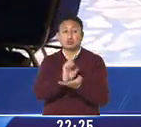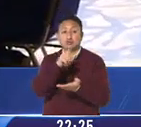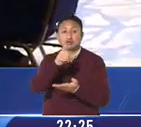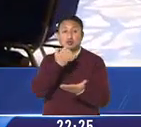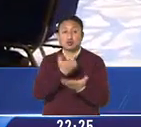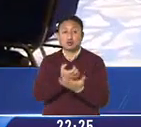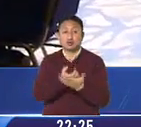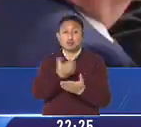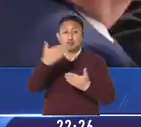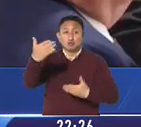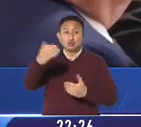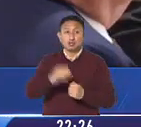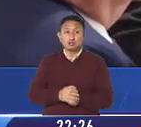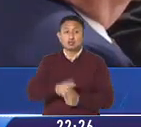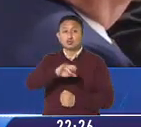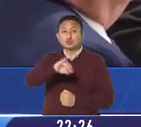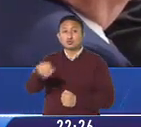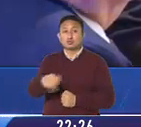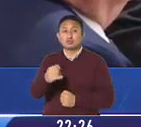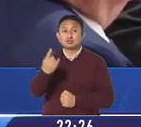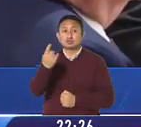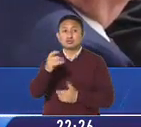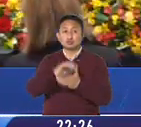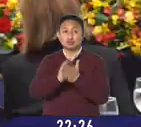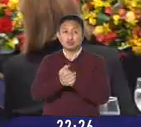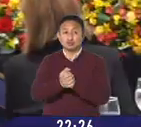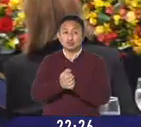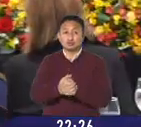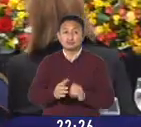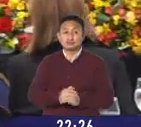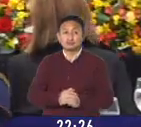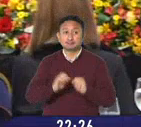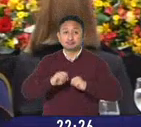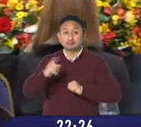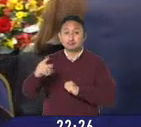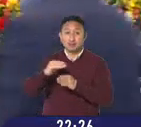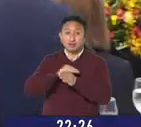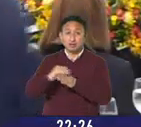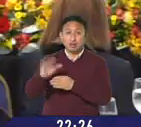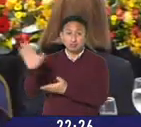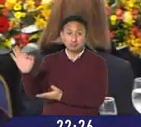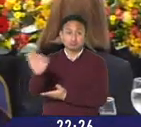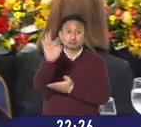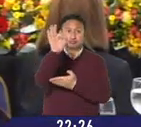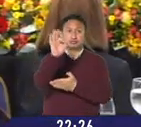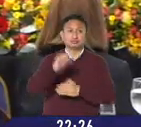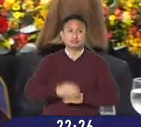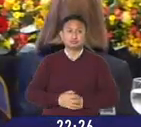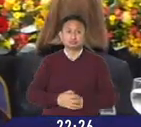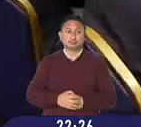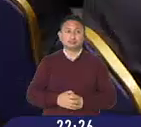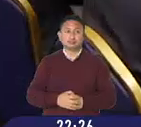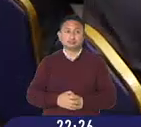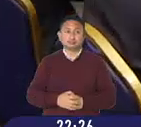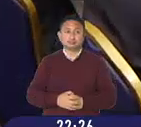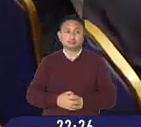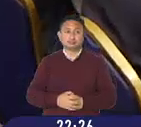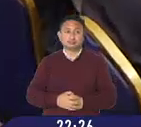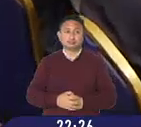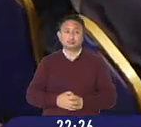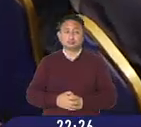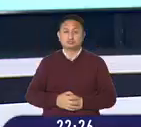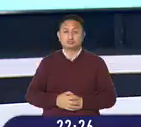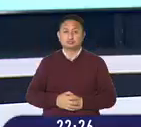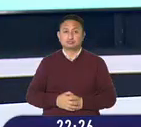Economía Política este jueves 11 de noviembre en Guayaquil, donde fue invitado de honor. Informó Celeste